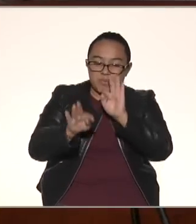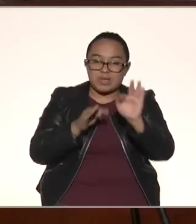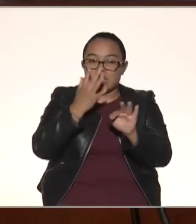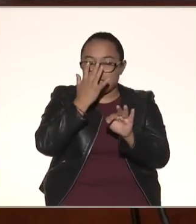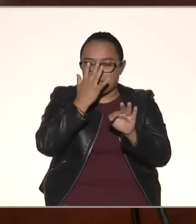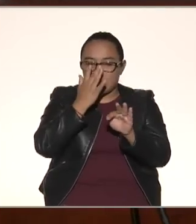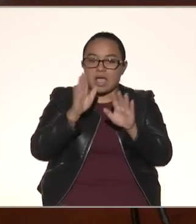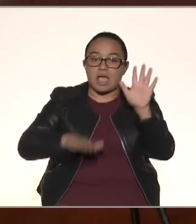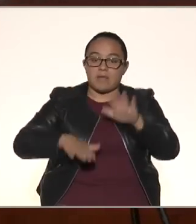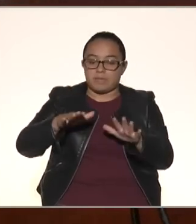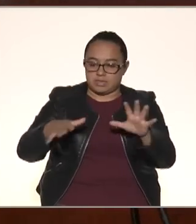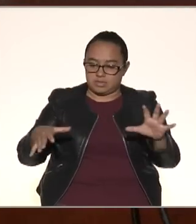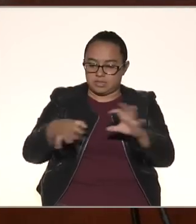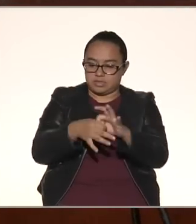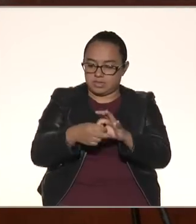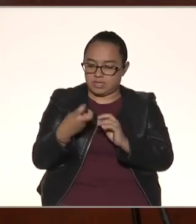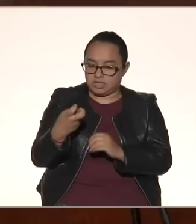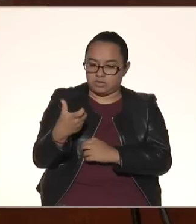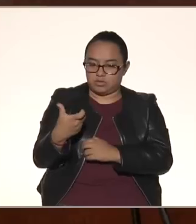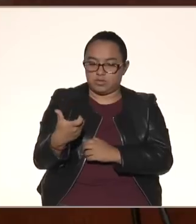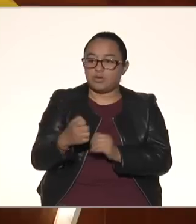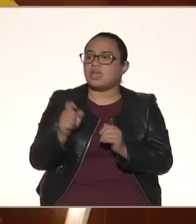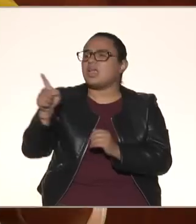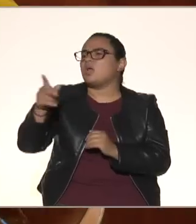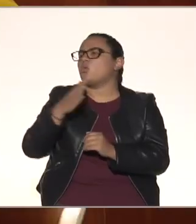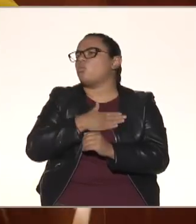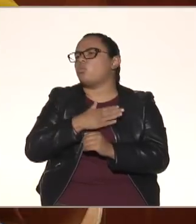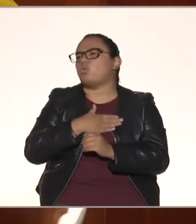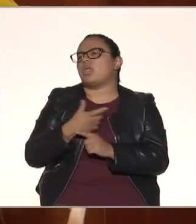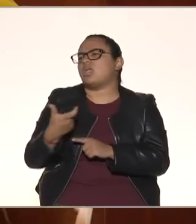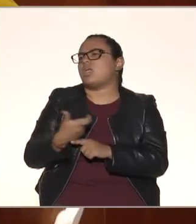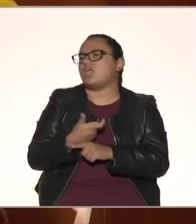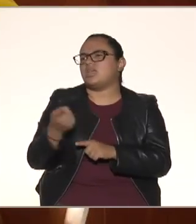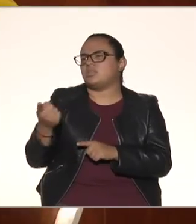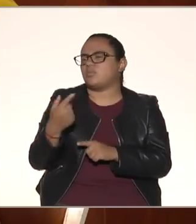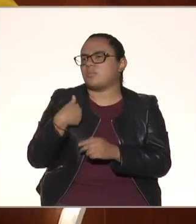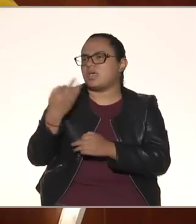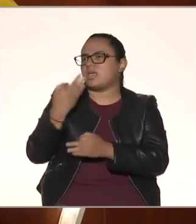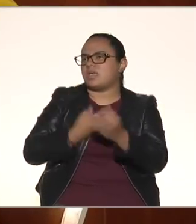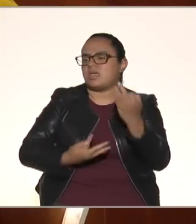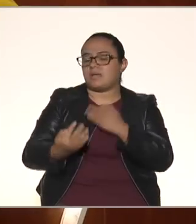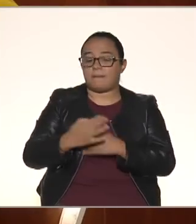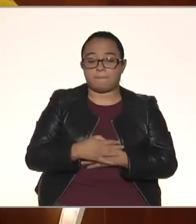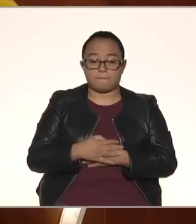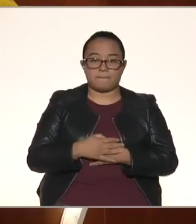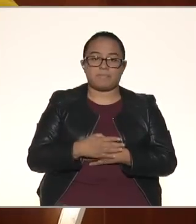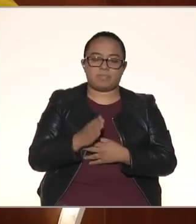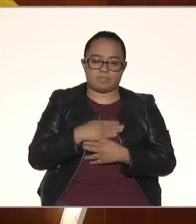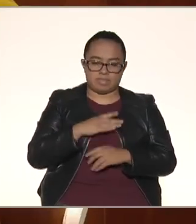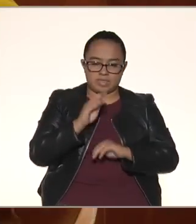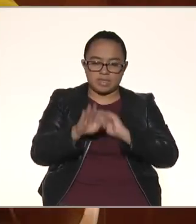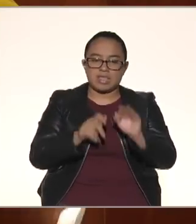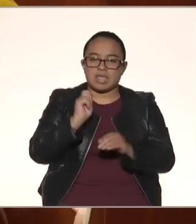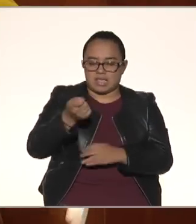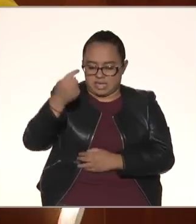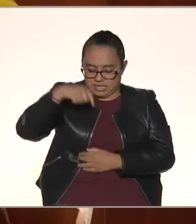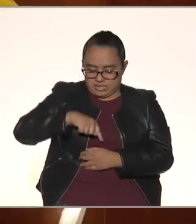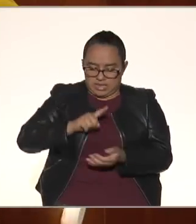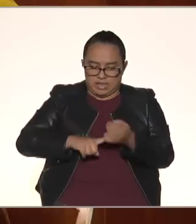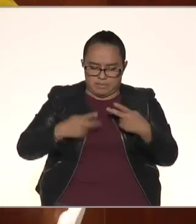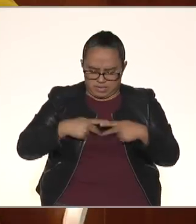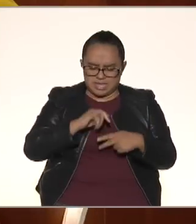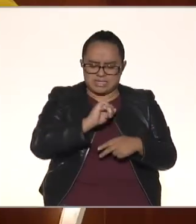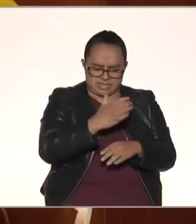machamos con lo económico, ¿no? Es muy generoso conmigo. La generosidad viene del ser, incluye lo material,